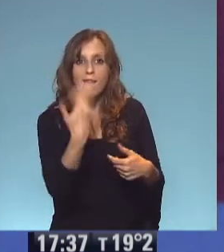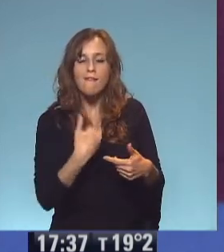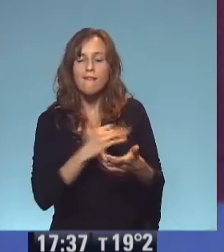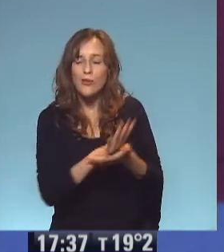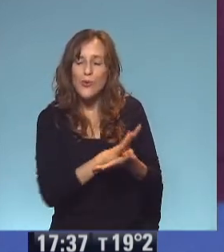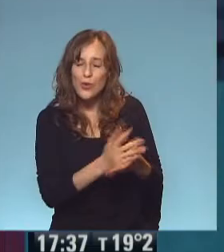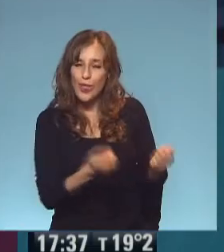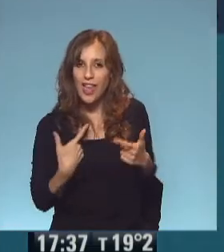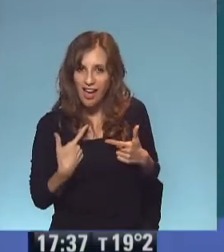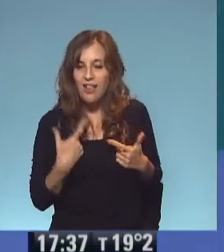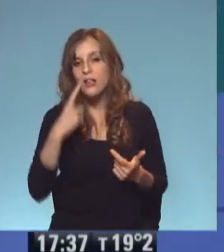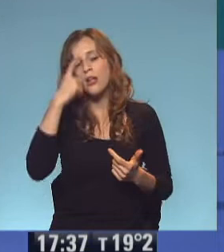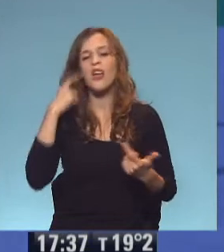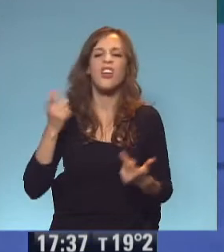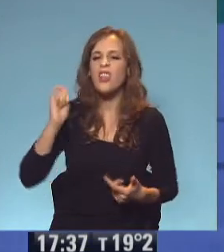¡Lora!